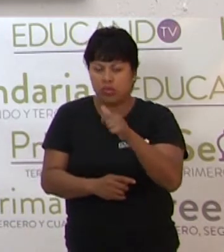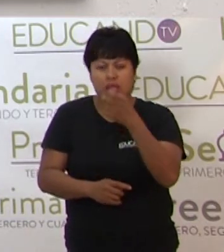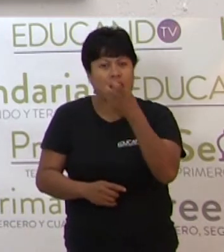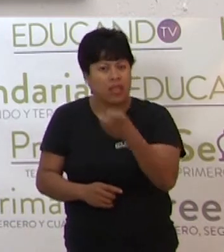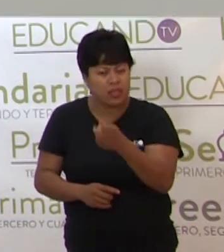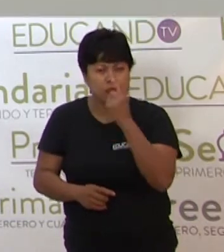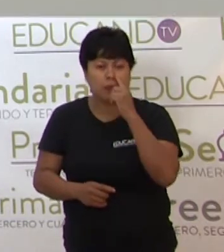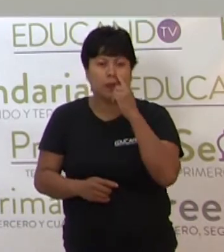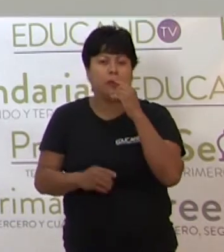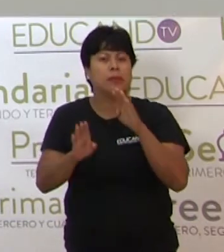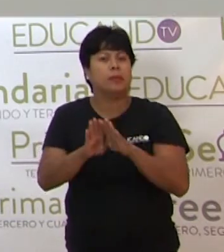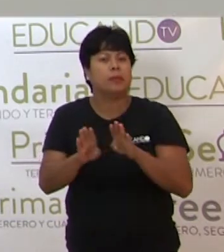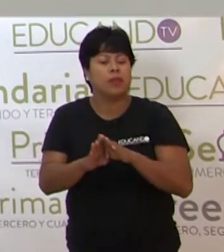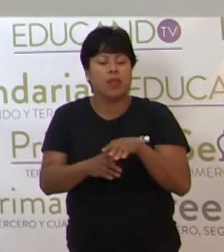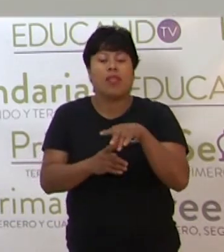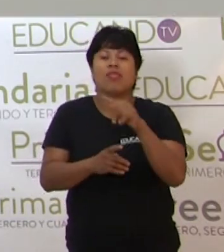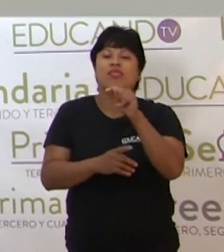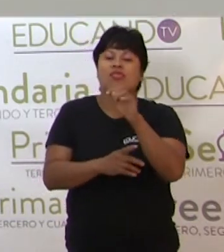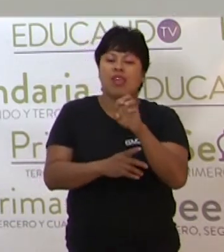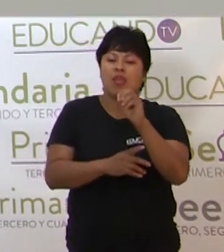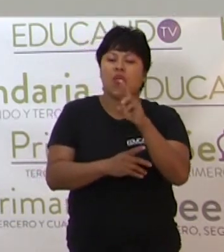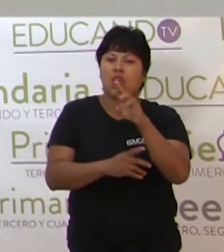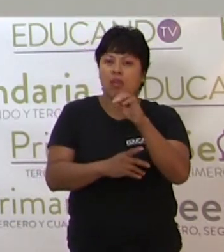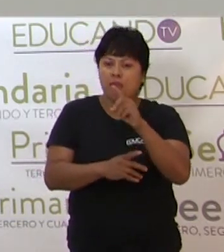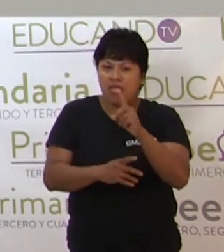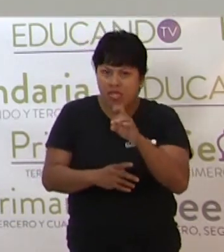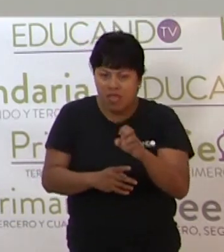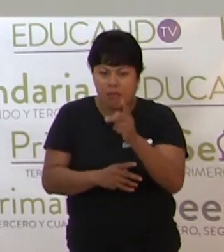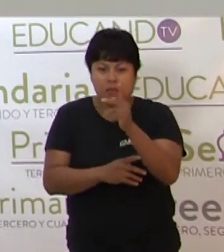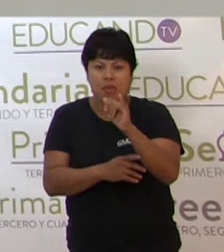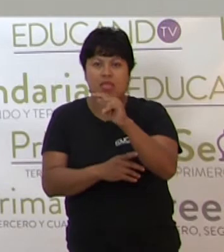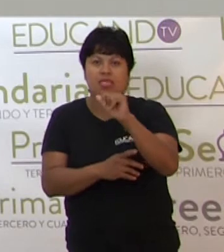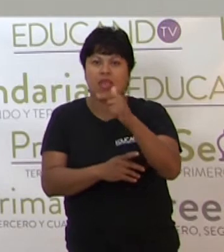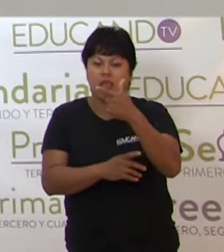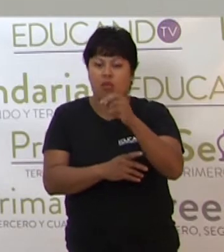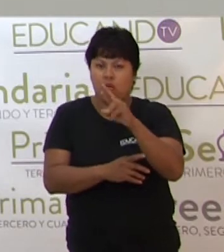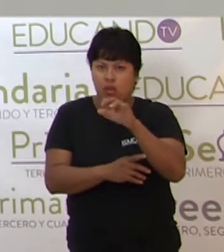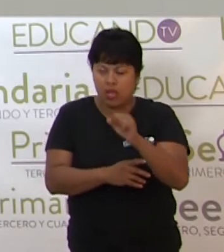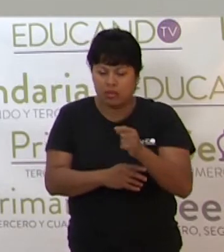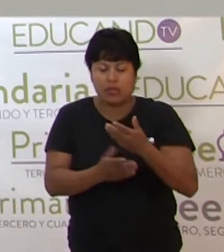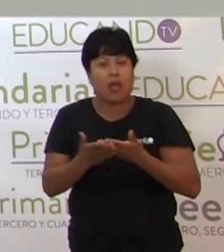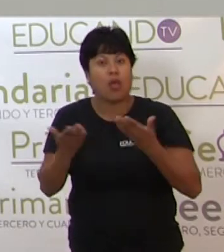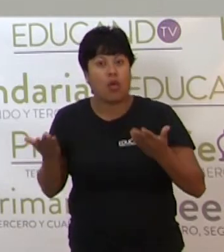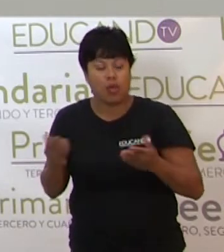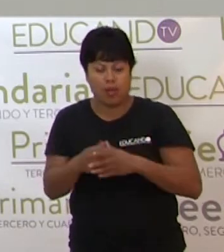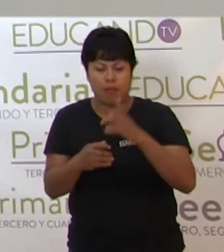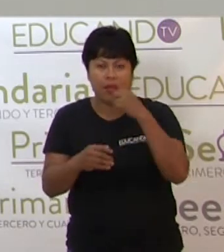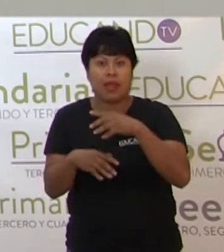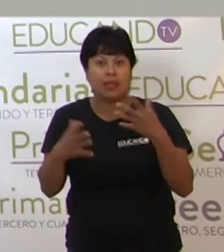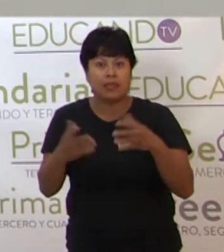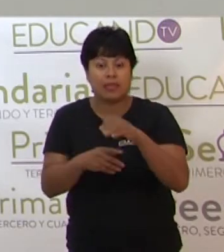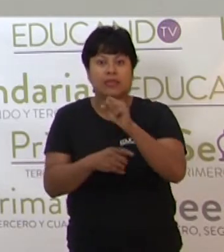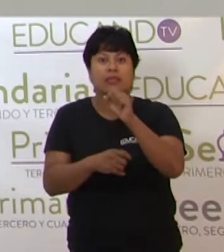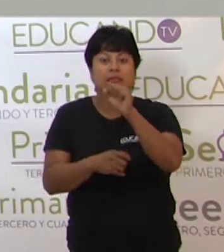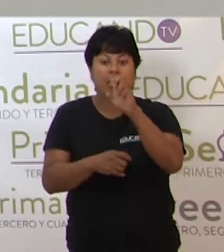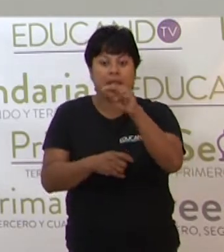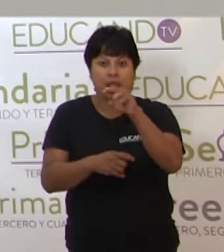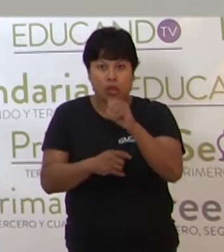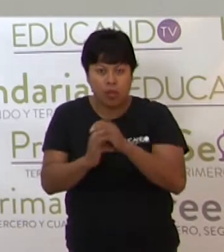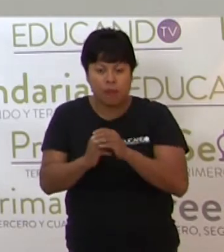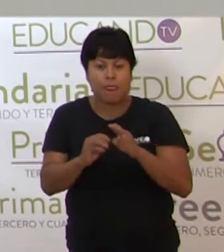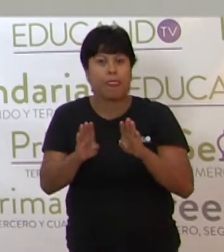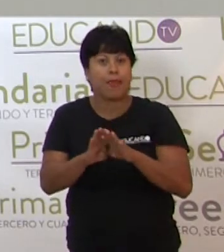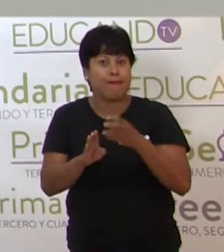base al teorema de Pitágoras. ¿Sí? Ahora, para definir la función seno, ¿sí?,